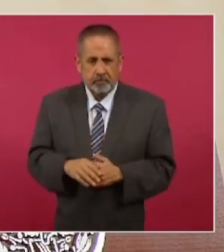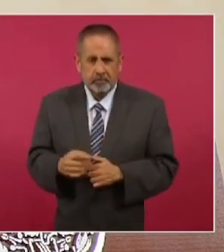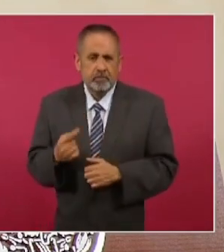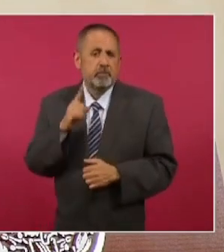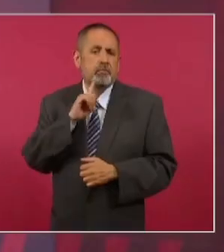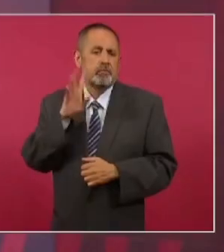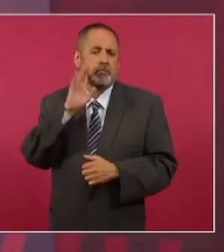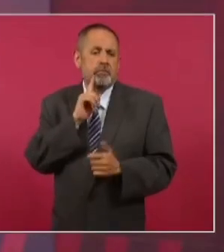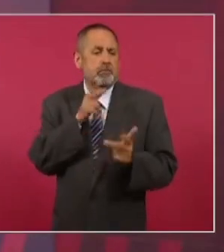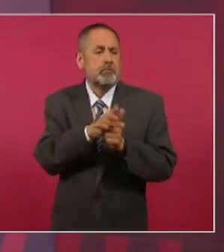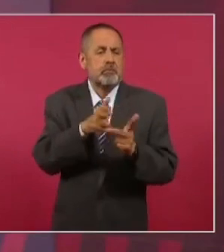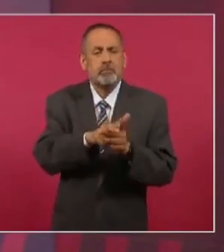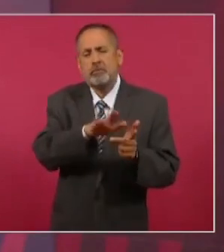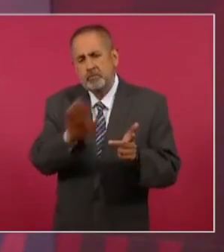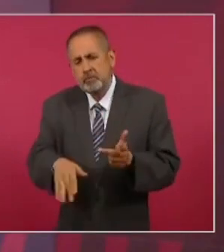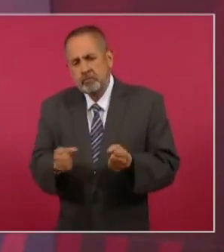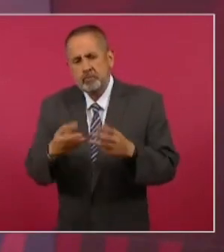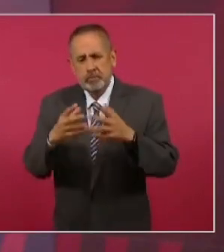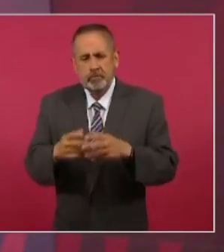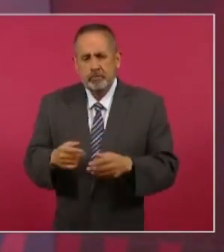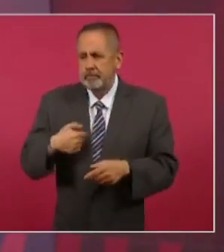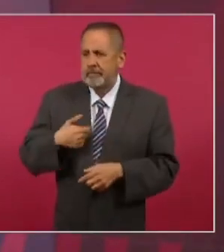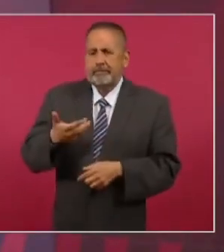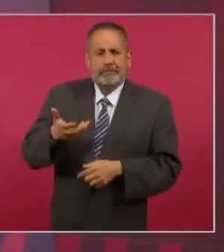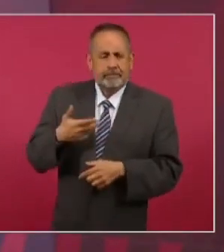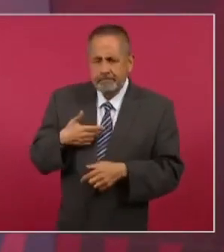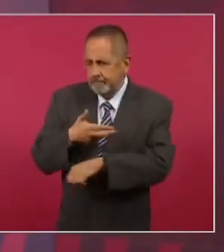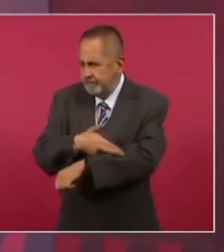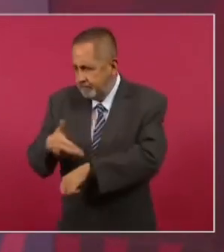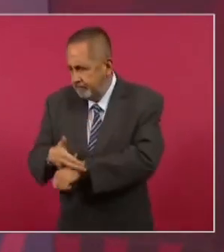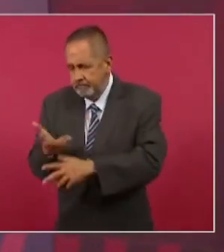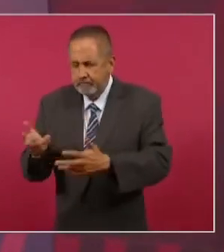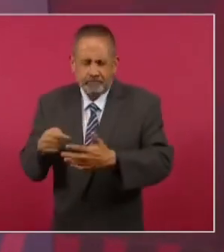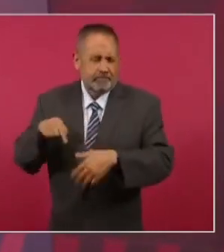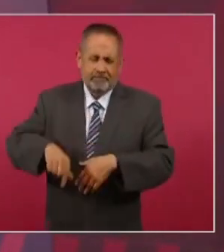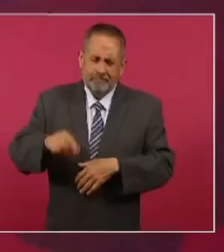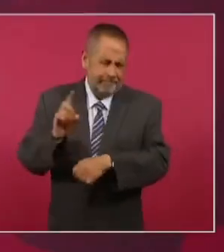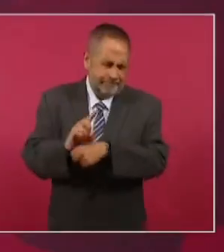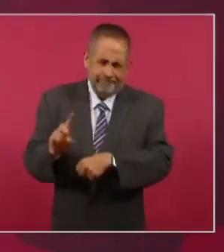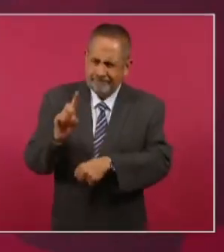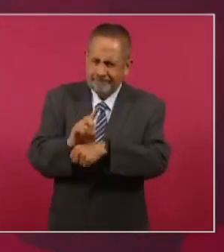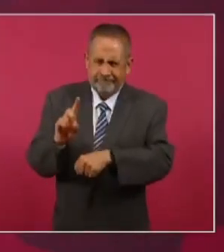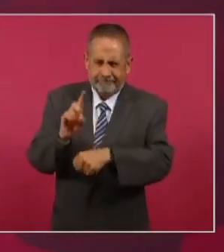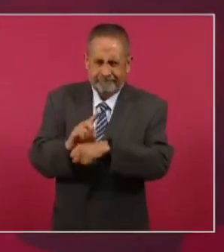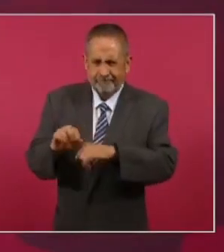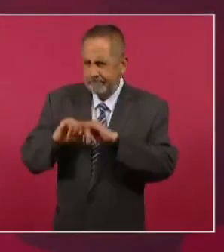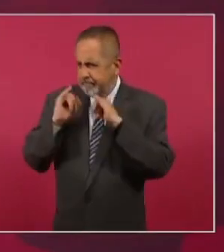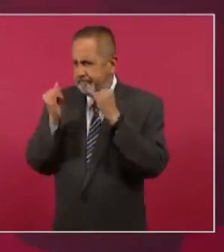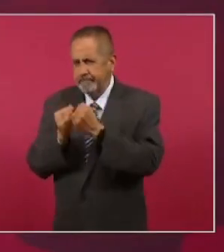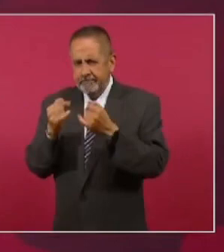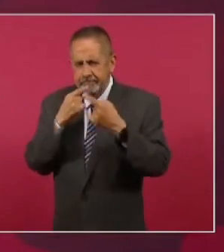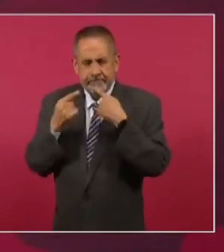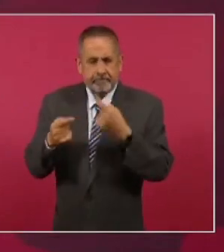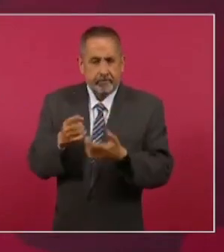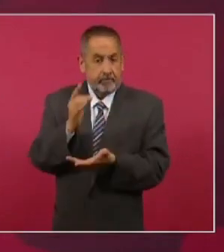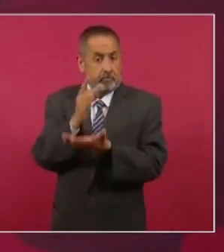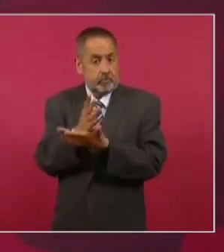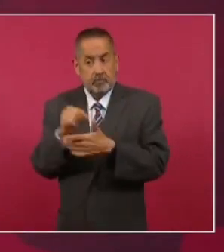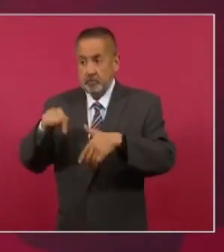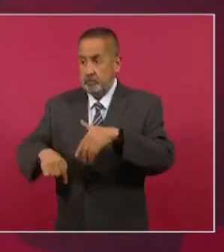feminicidios qué se está haciendo no sólo es esta mesa pues